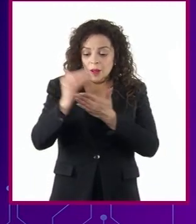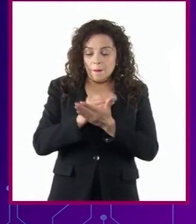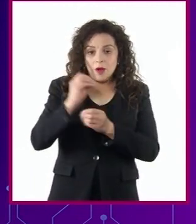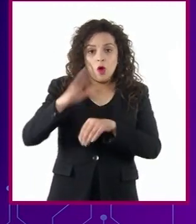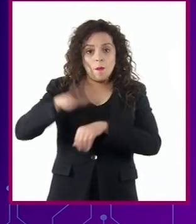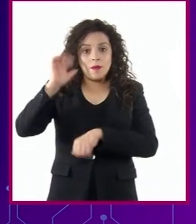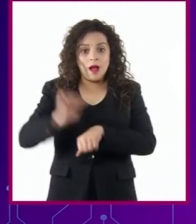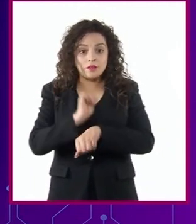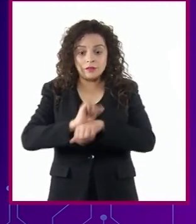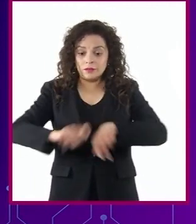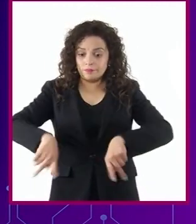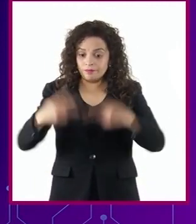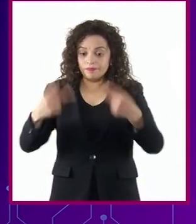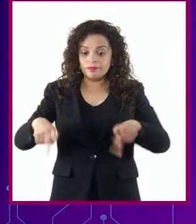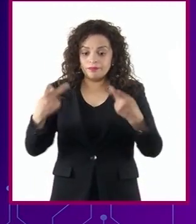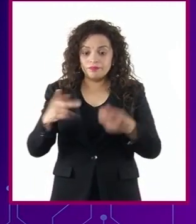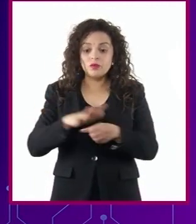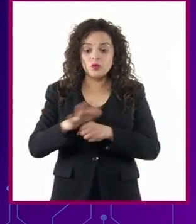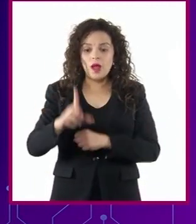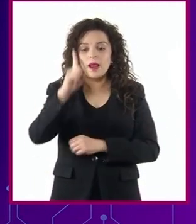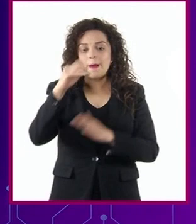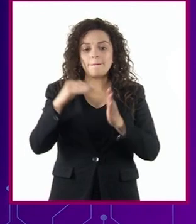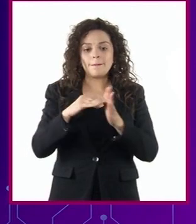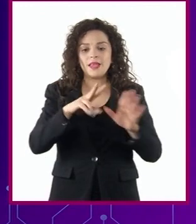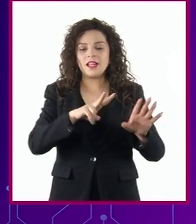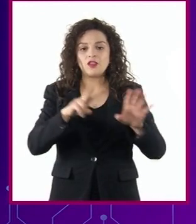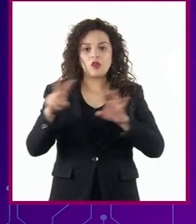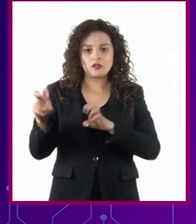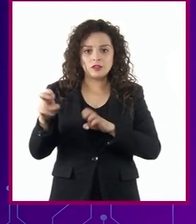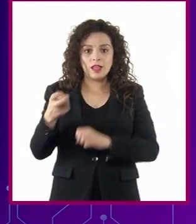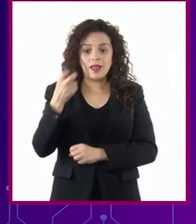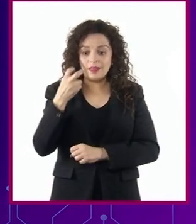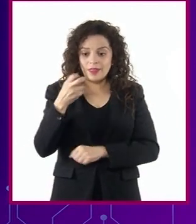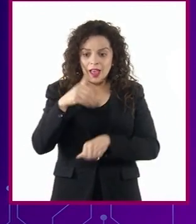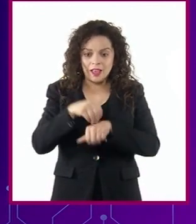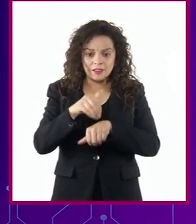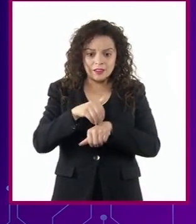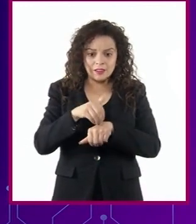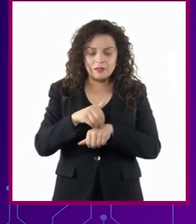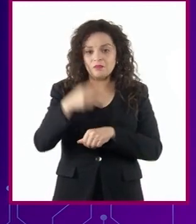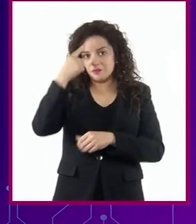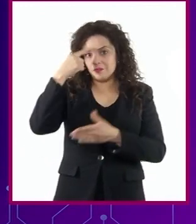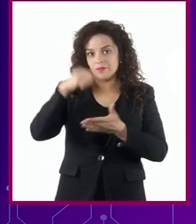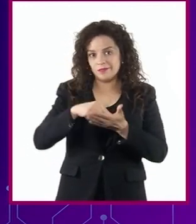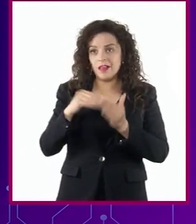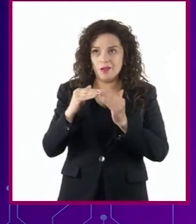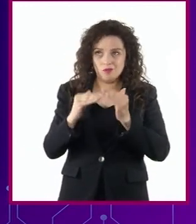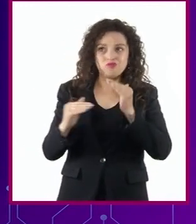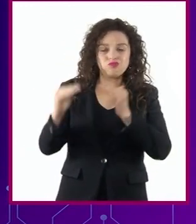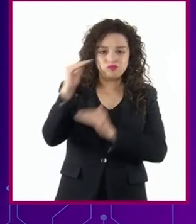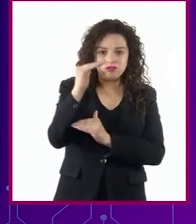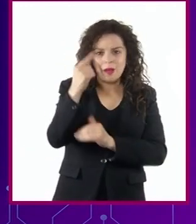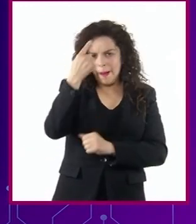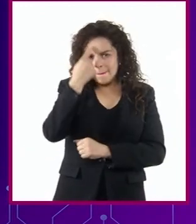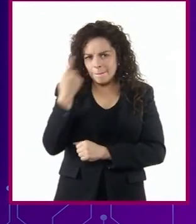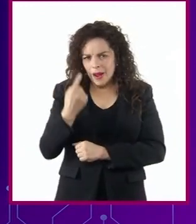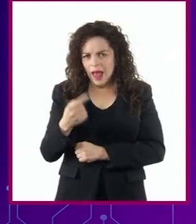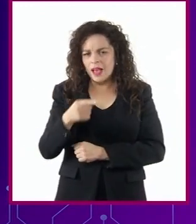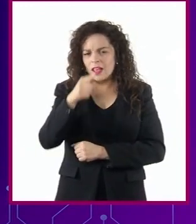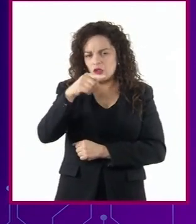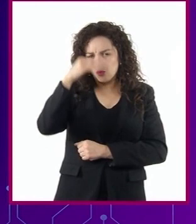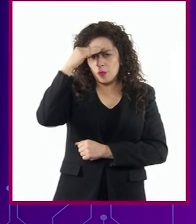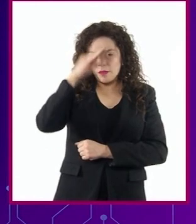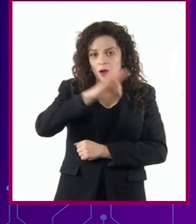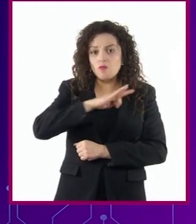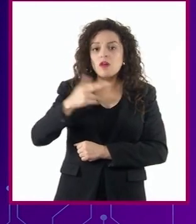automóviles vendidos es de 1,200. Esta es una cifra que se podría considerar muy alta. ¿Para qué piensas que pueda utilizar esta